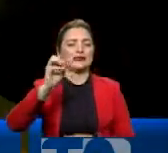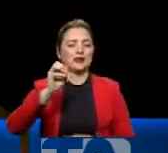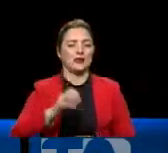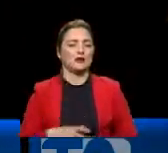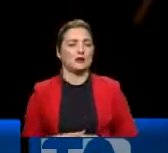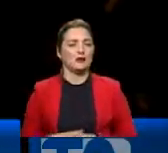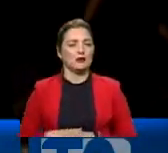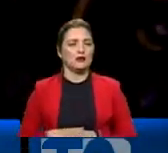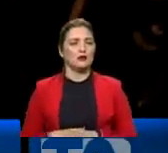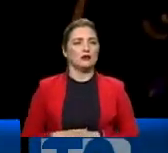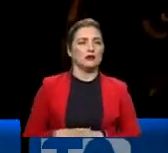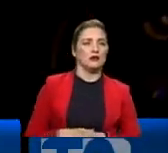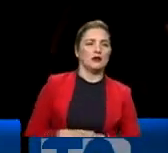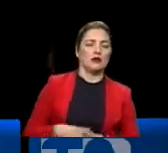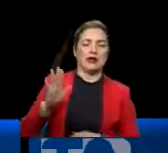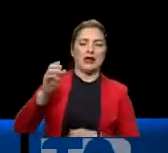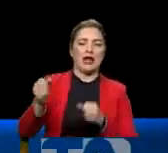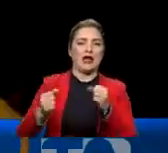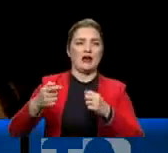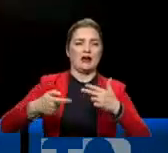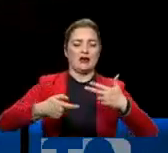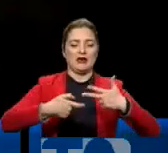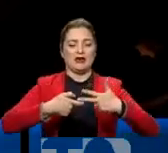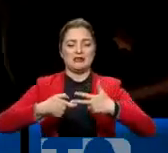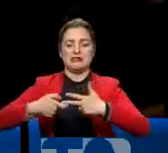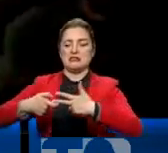$39.60, como de la wincha.